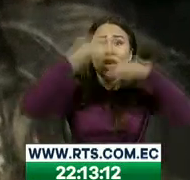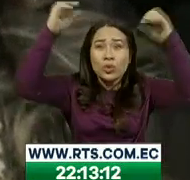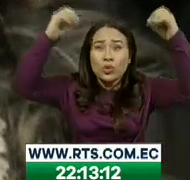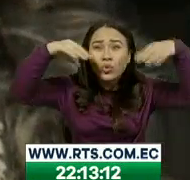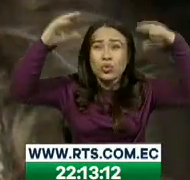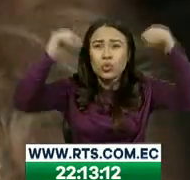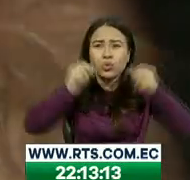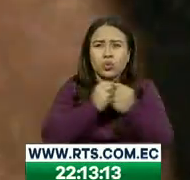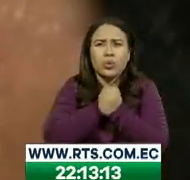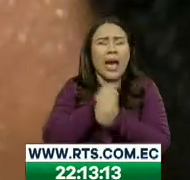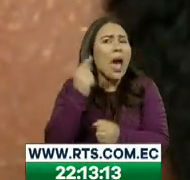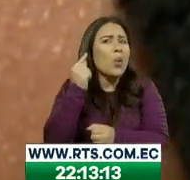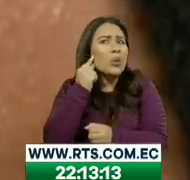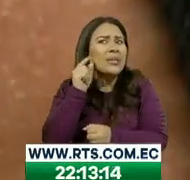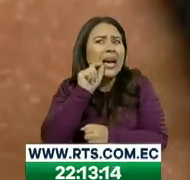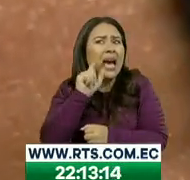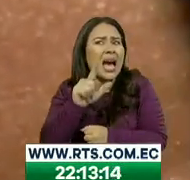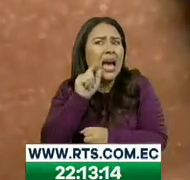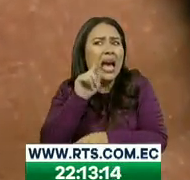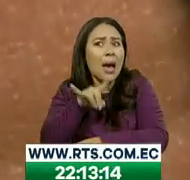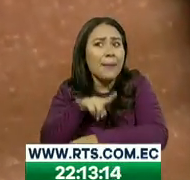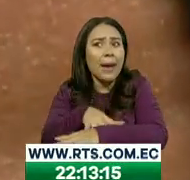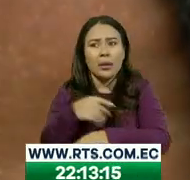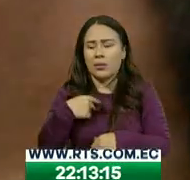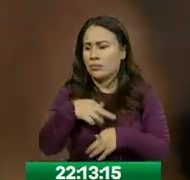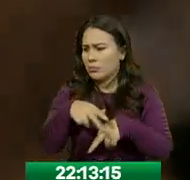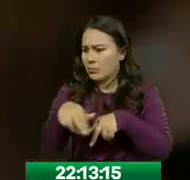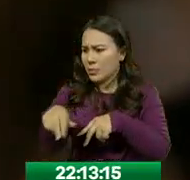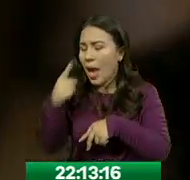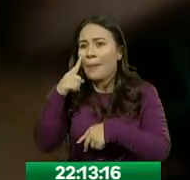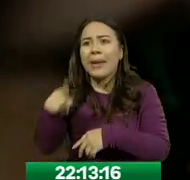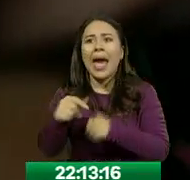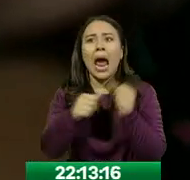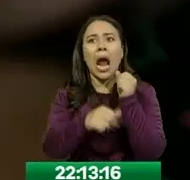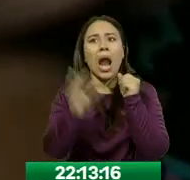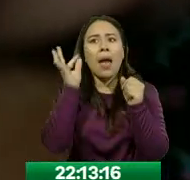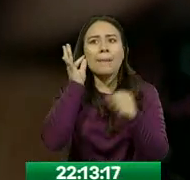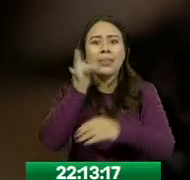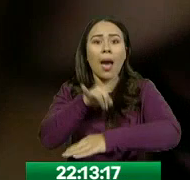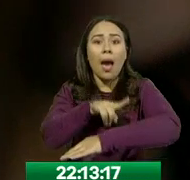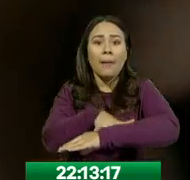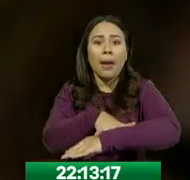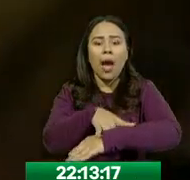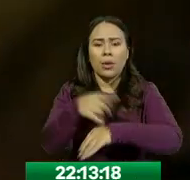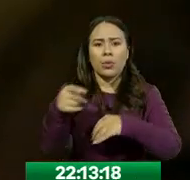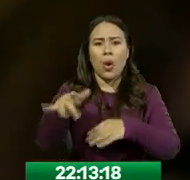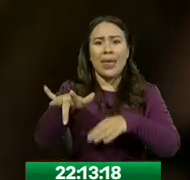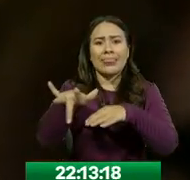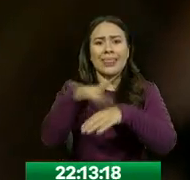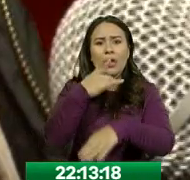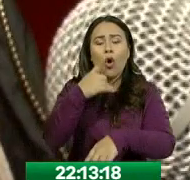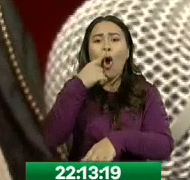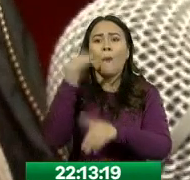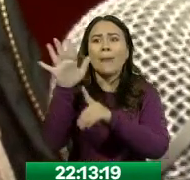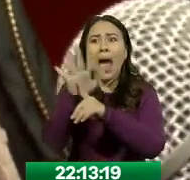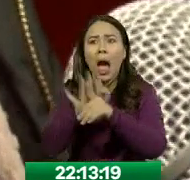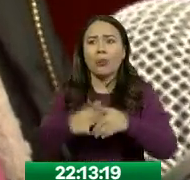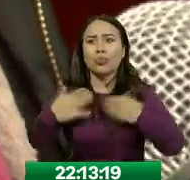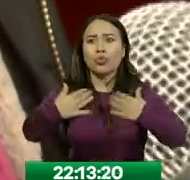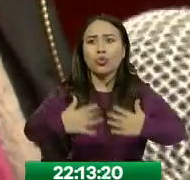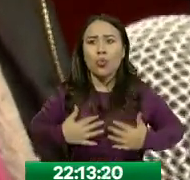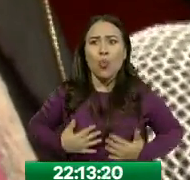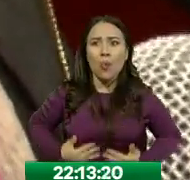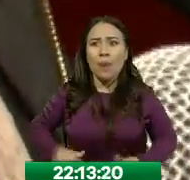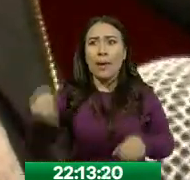se percató de unos gritos que salían del baño. Dice que su hermana estaba junto a su padrastro, quien aparentemente abusaba de ella. ¿Con quién está